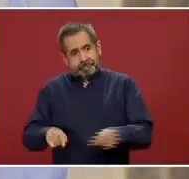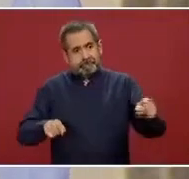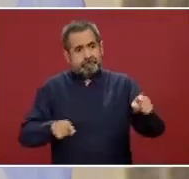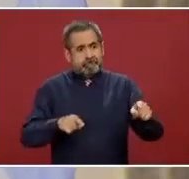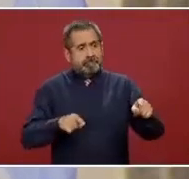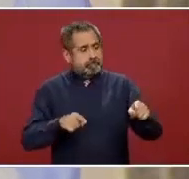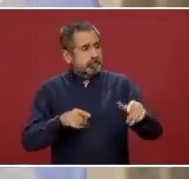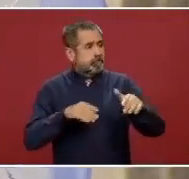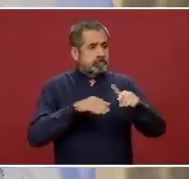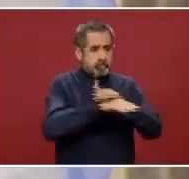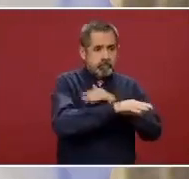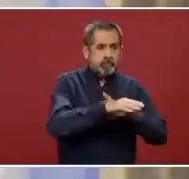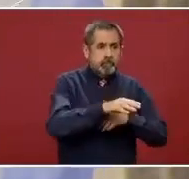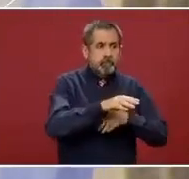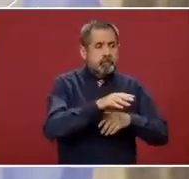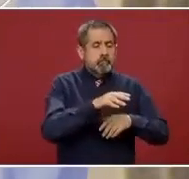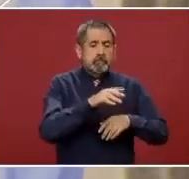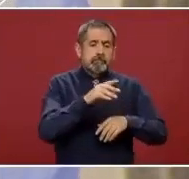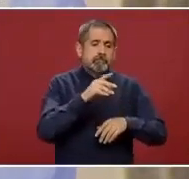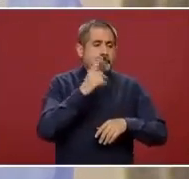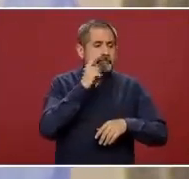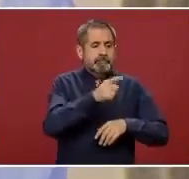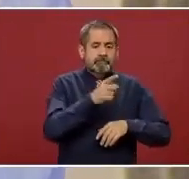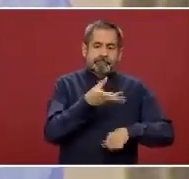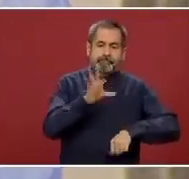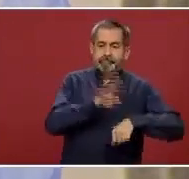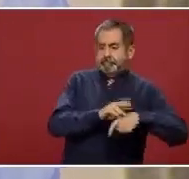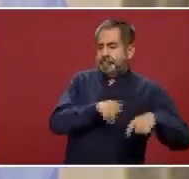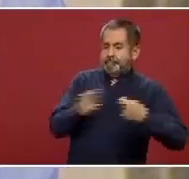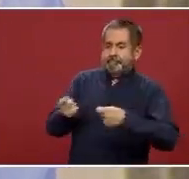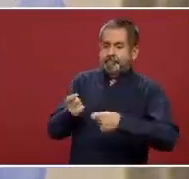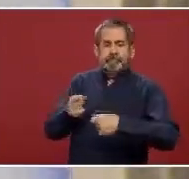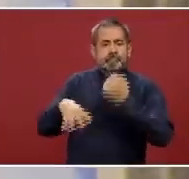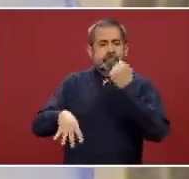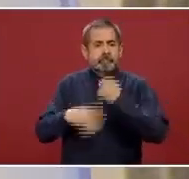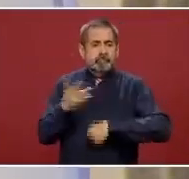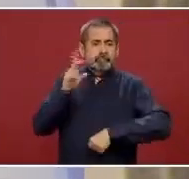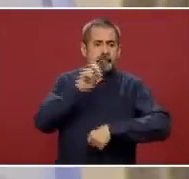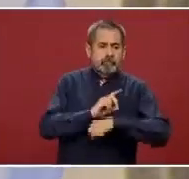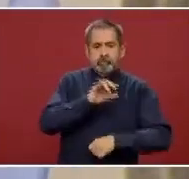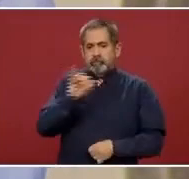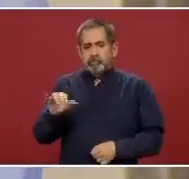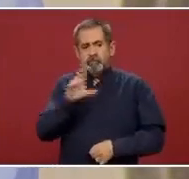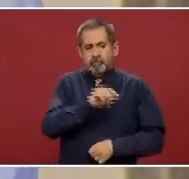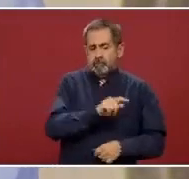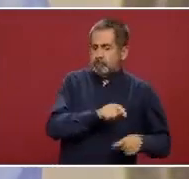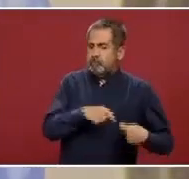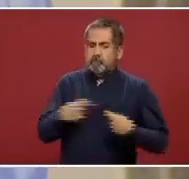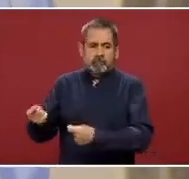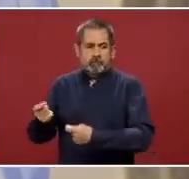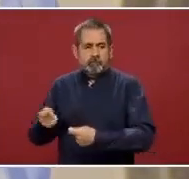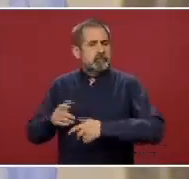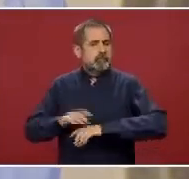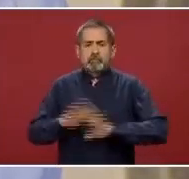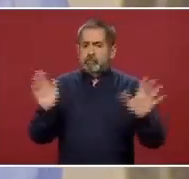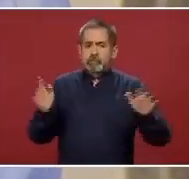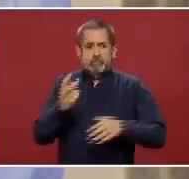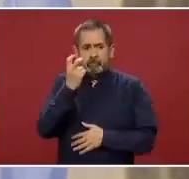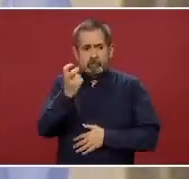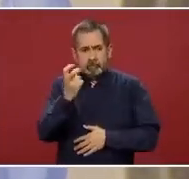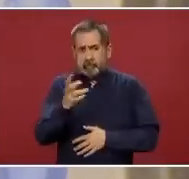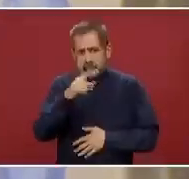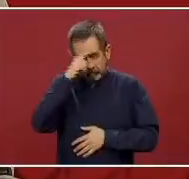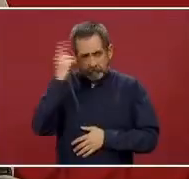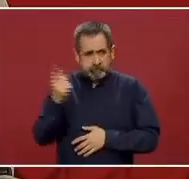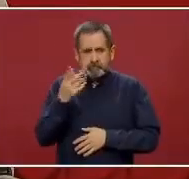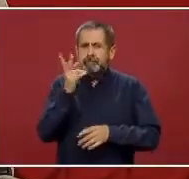dar un permiso COVID de 14 días o no. Y es pues básicamente un poco lo que